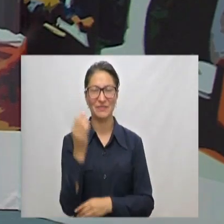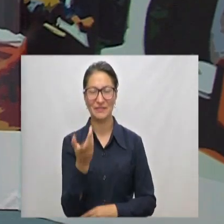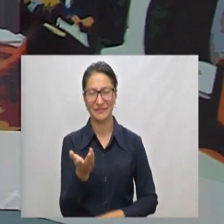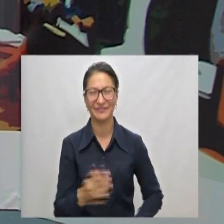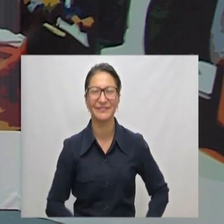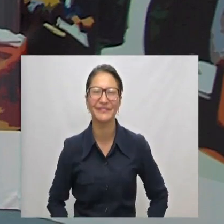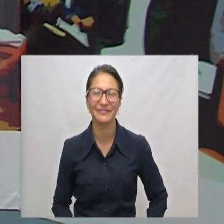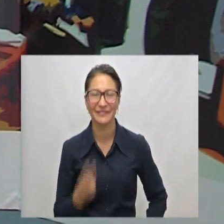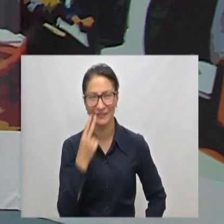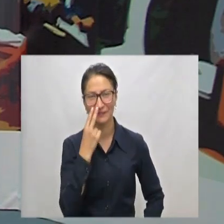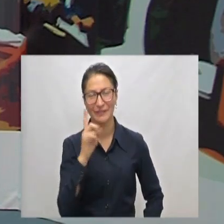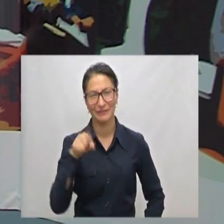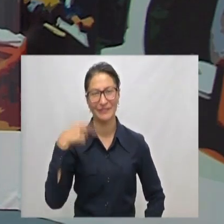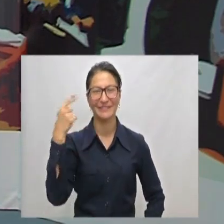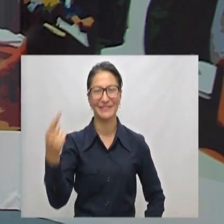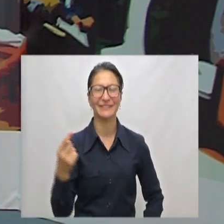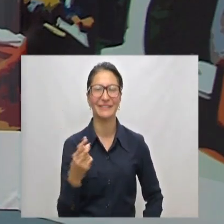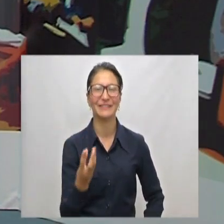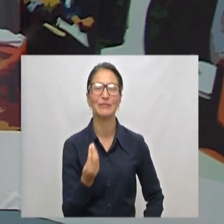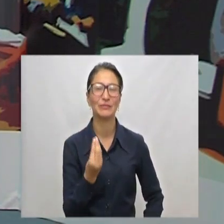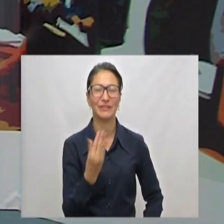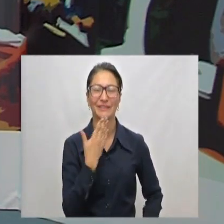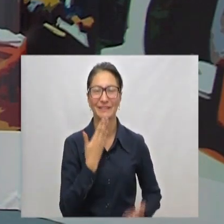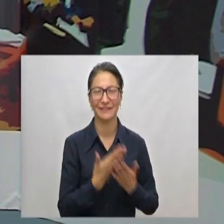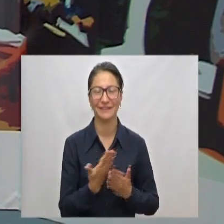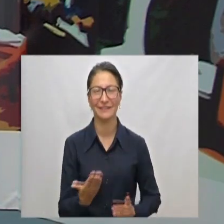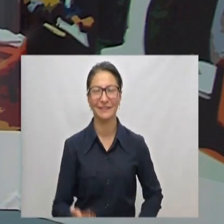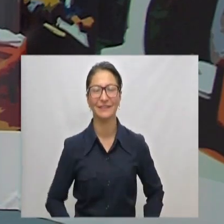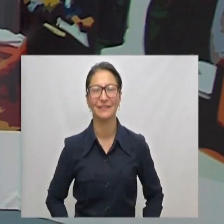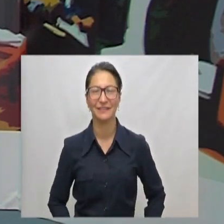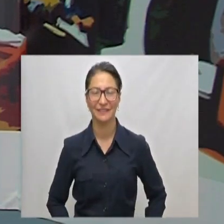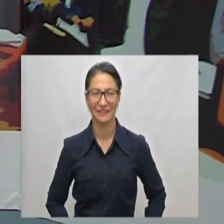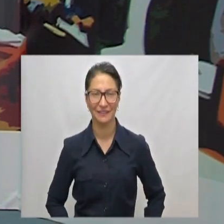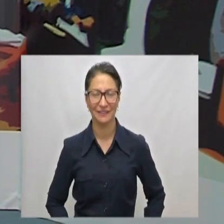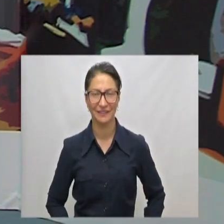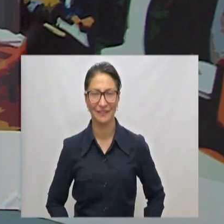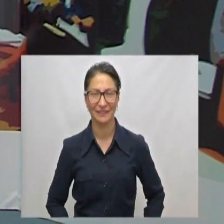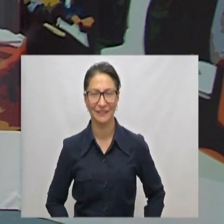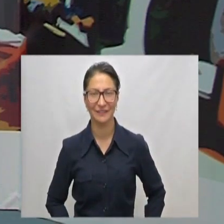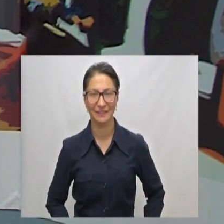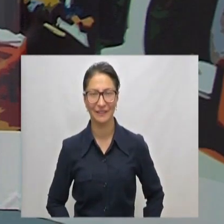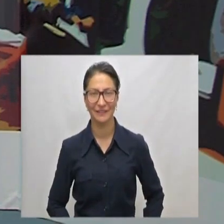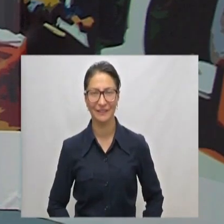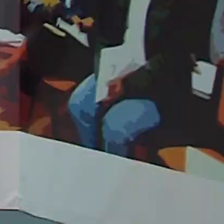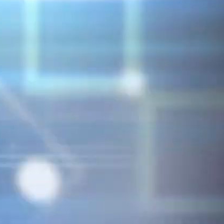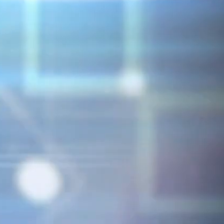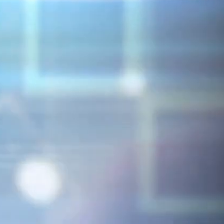Colombia Tiene Control para ustedes. Hasta entonces, y una vez más, muchas gracias.